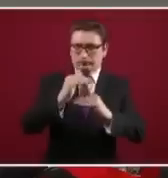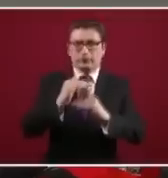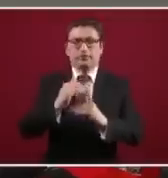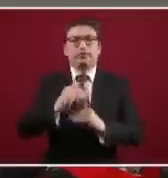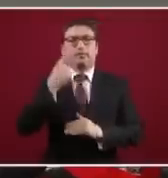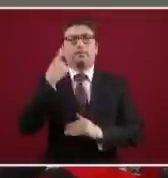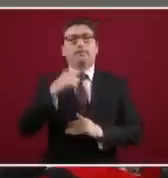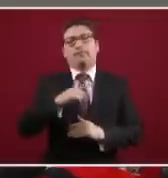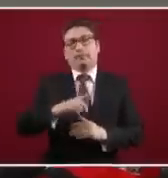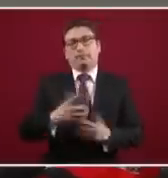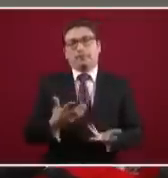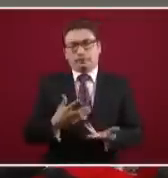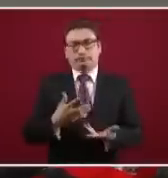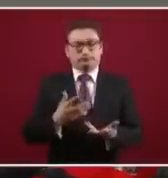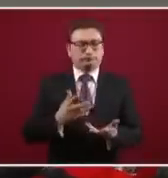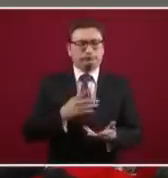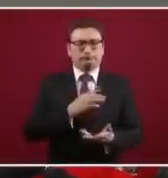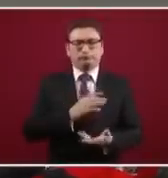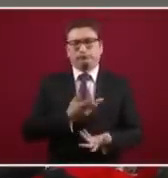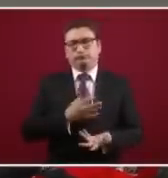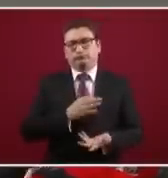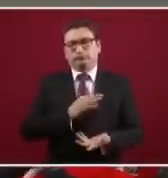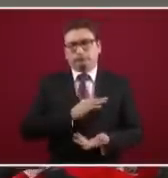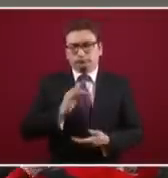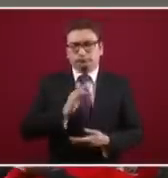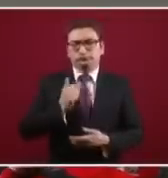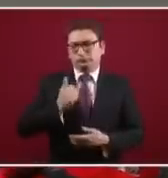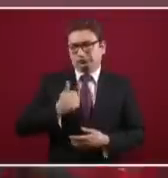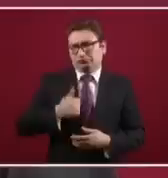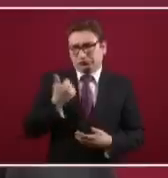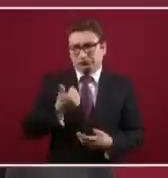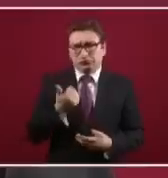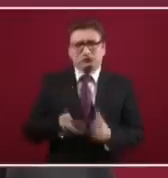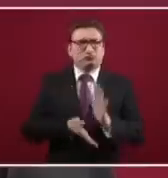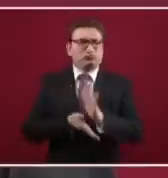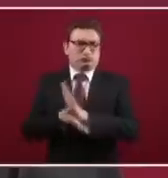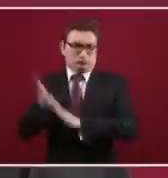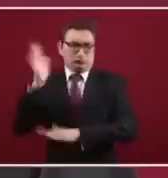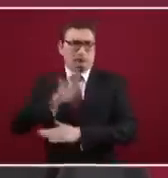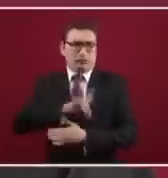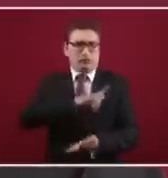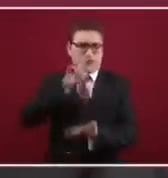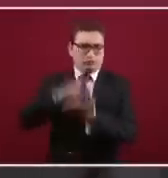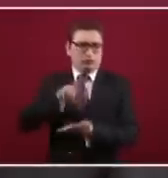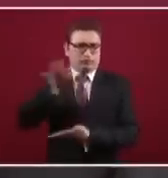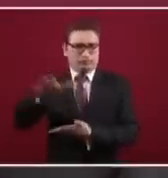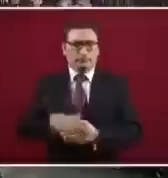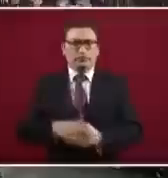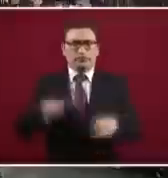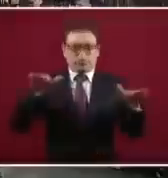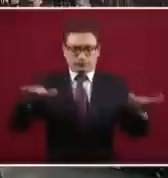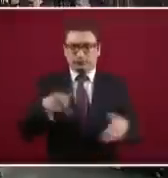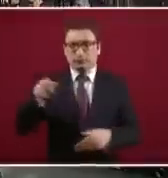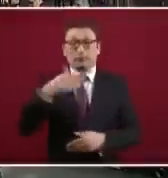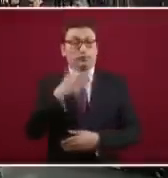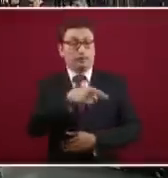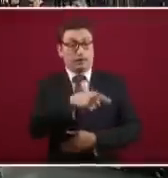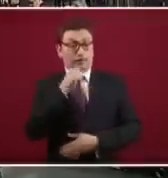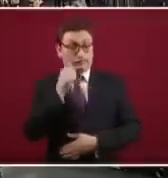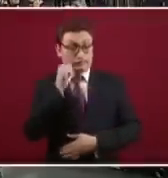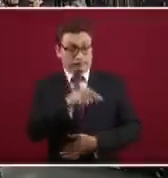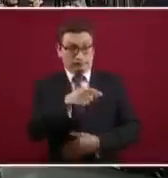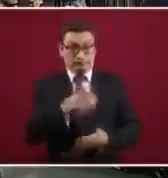para tener oportunidad de llegar al aeropuerto. Quedamos contigo ayer.